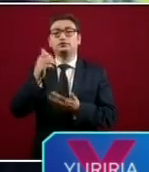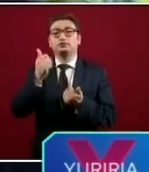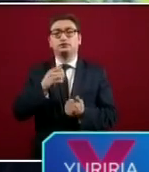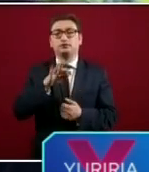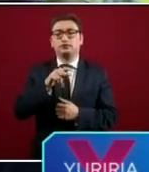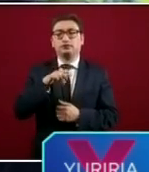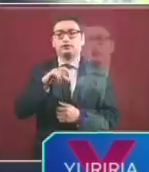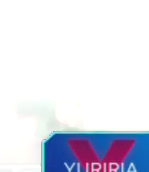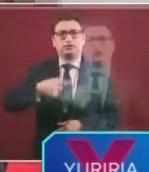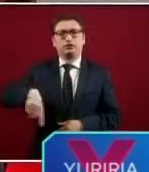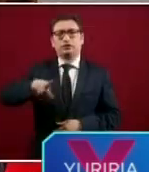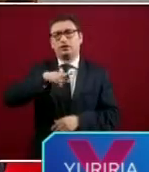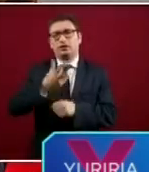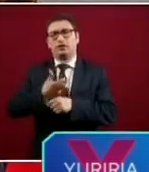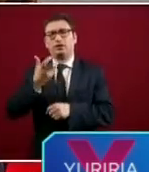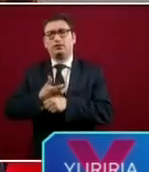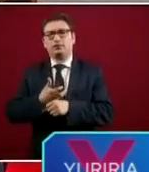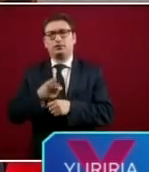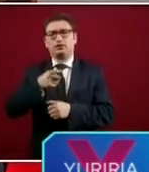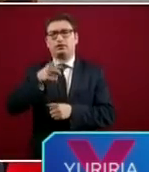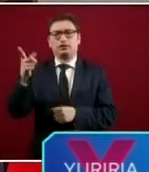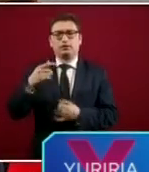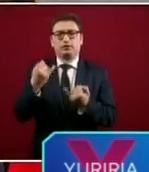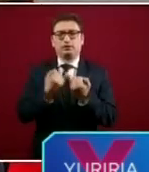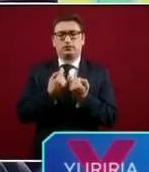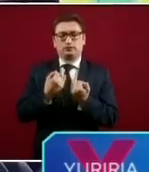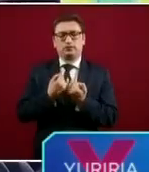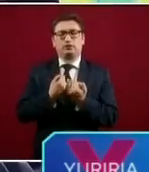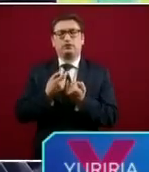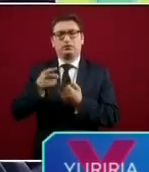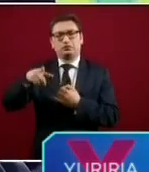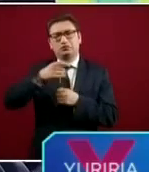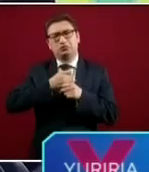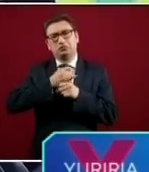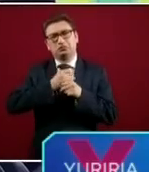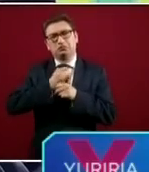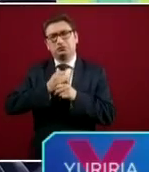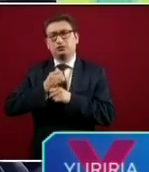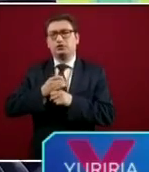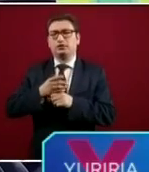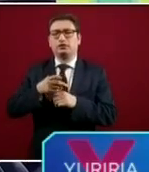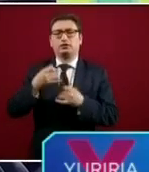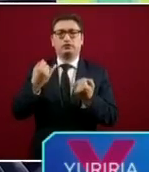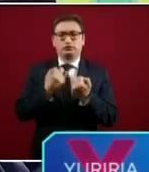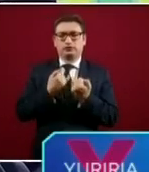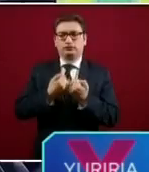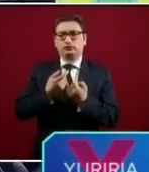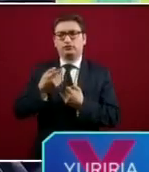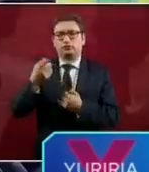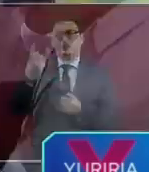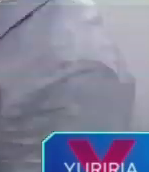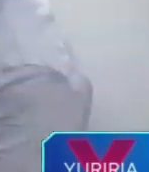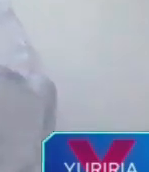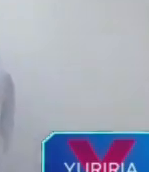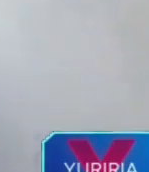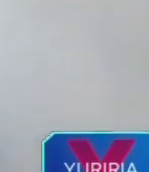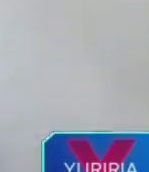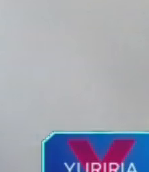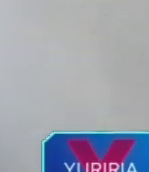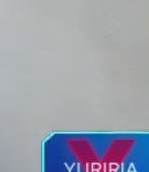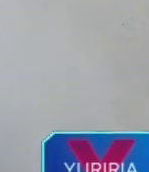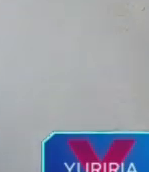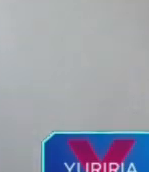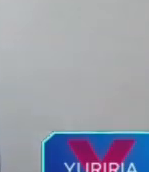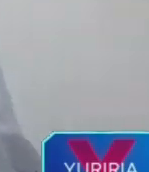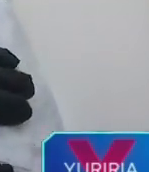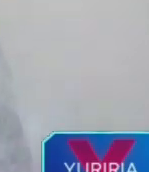a Estados Unidos. Alfonso Durazo informó que el Gabinete de Seguridad continúa los trabajos de inteligencia